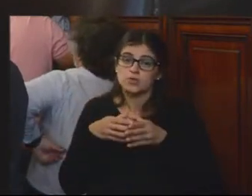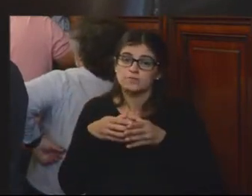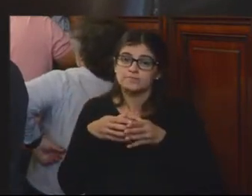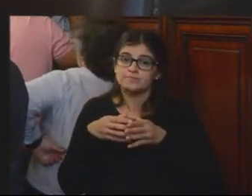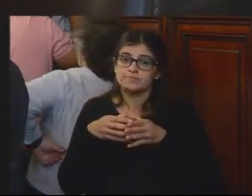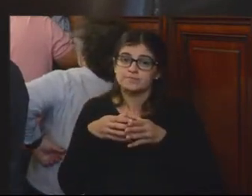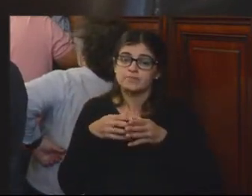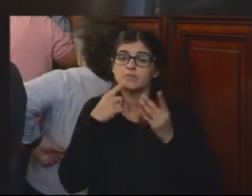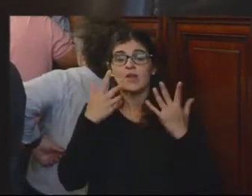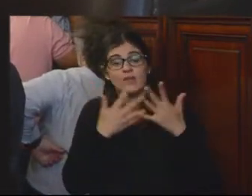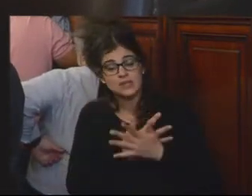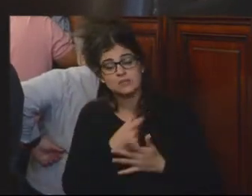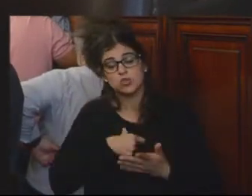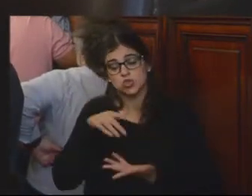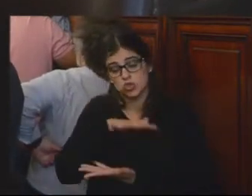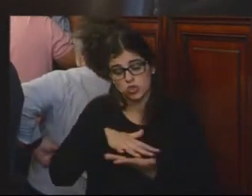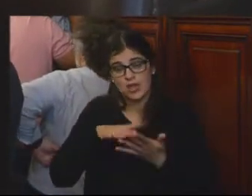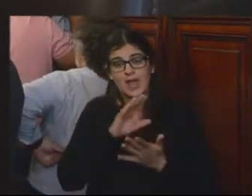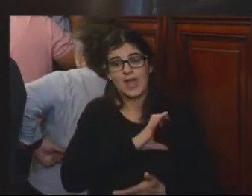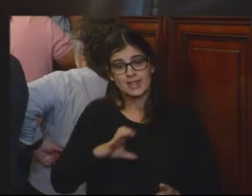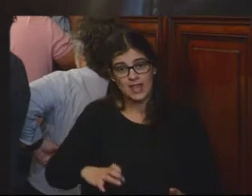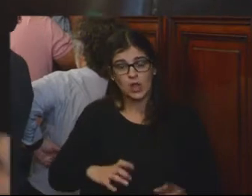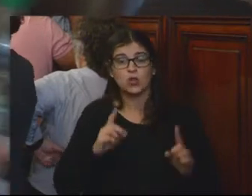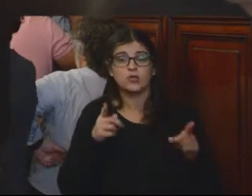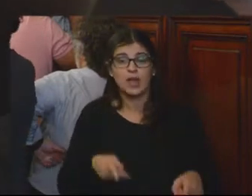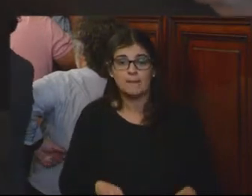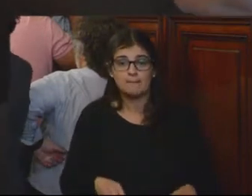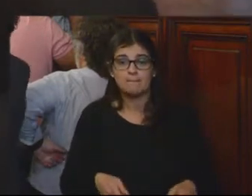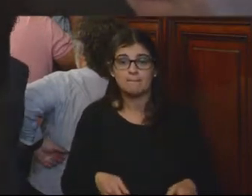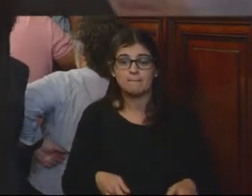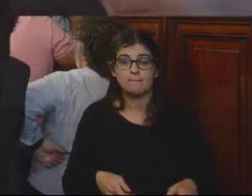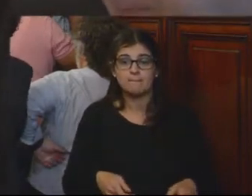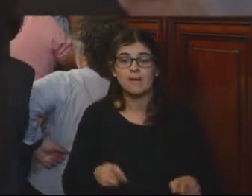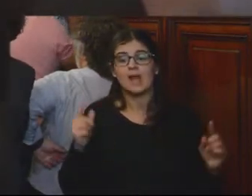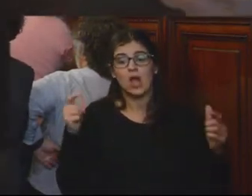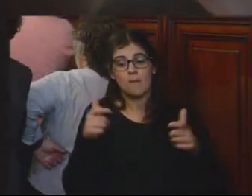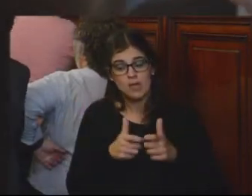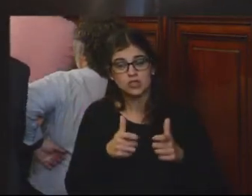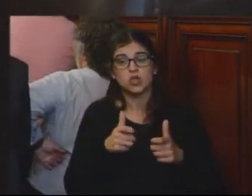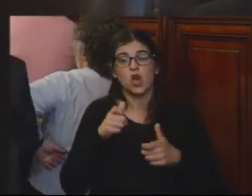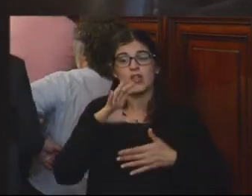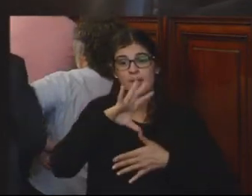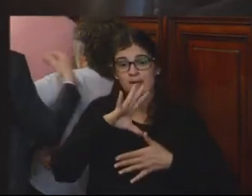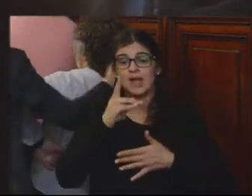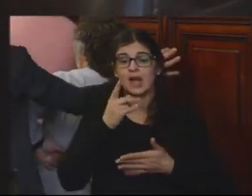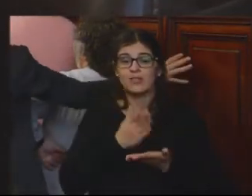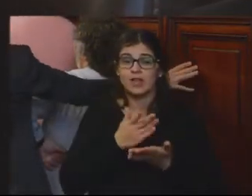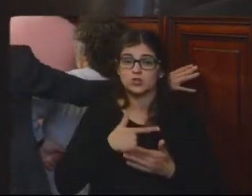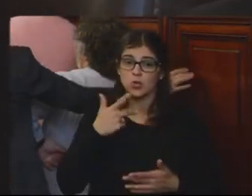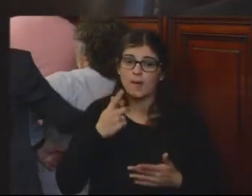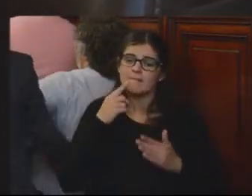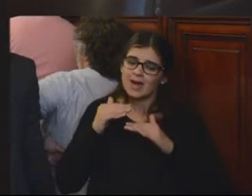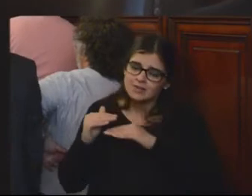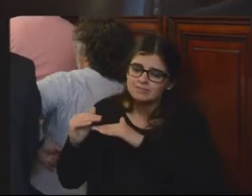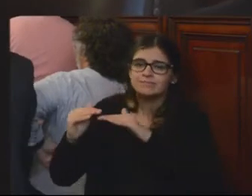víctimas sociedad civil estado y también la comisión interamericana derechos humanos para estandarizar a